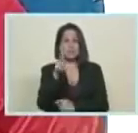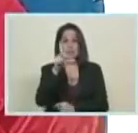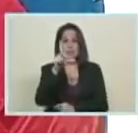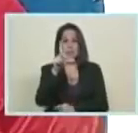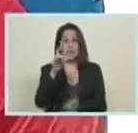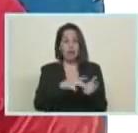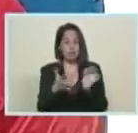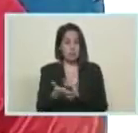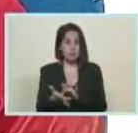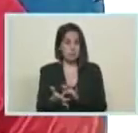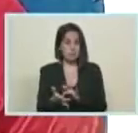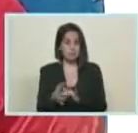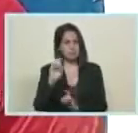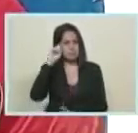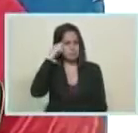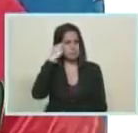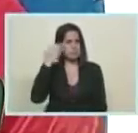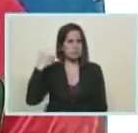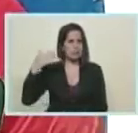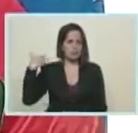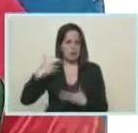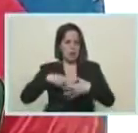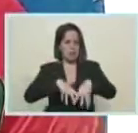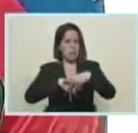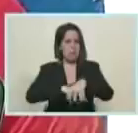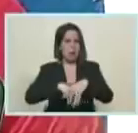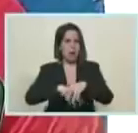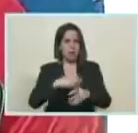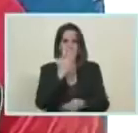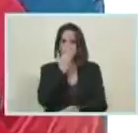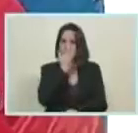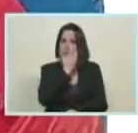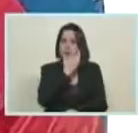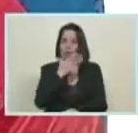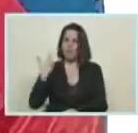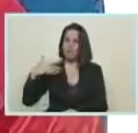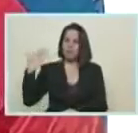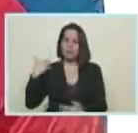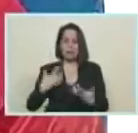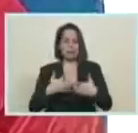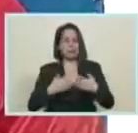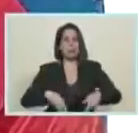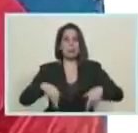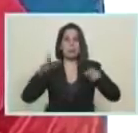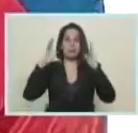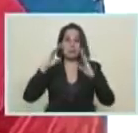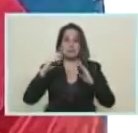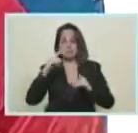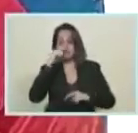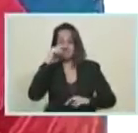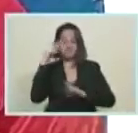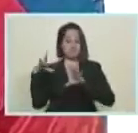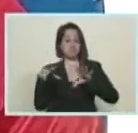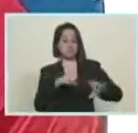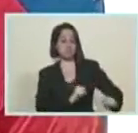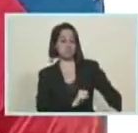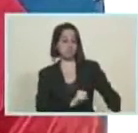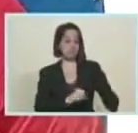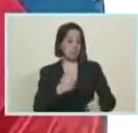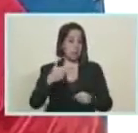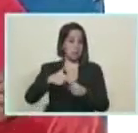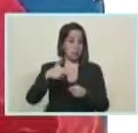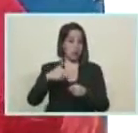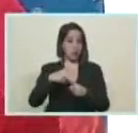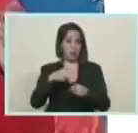ustedes? Las marchas que hacían aquí en las afueras de estos edificios, la meritocracia petrolera.